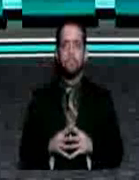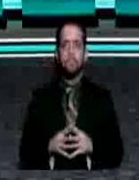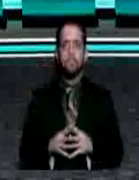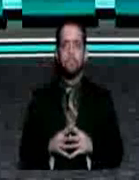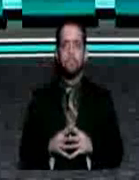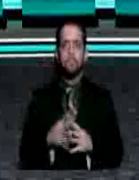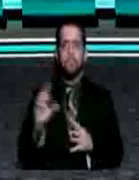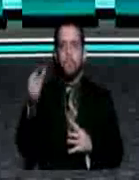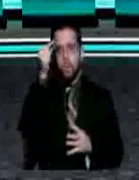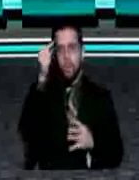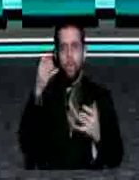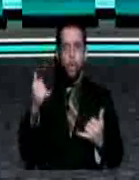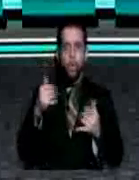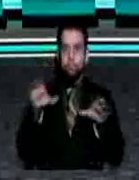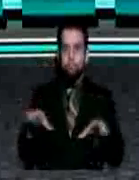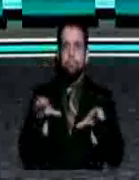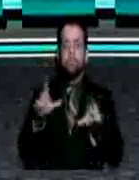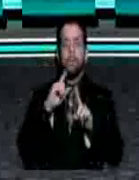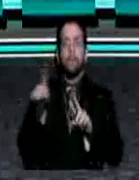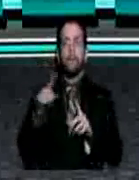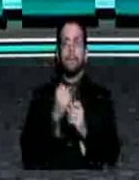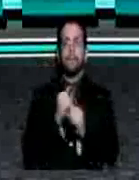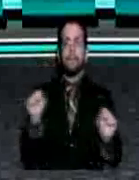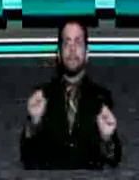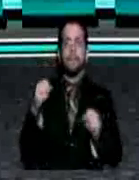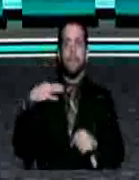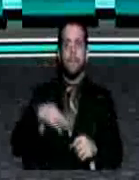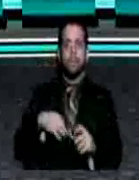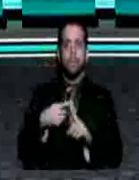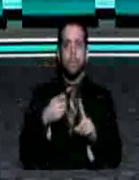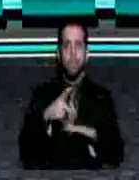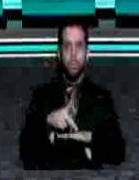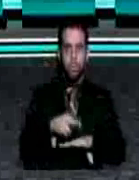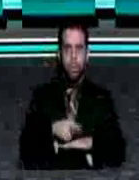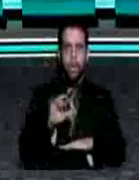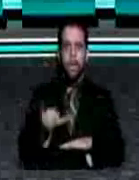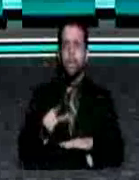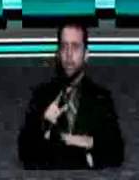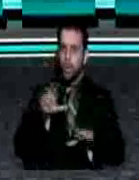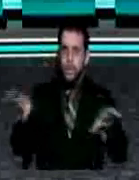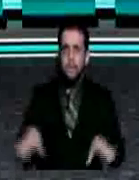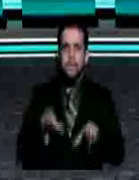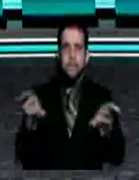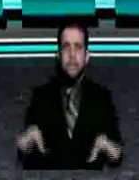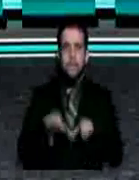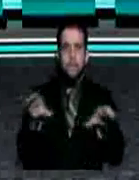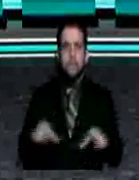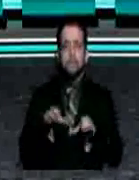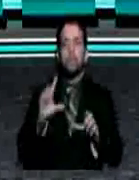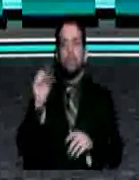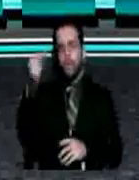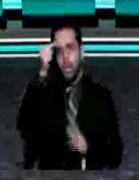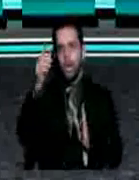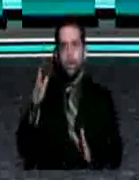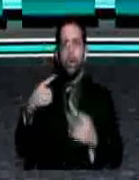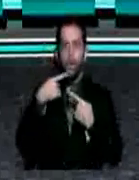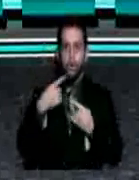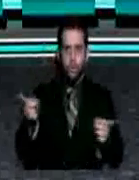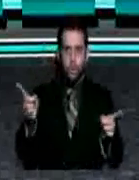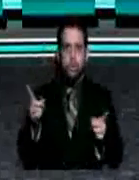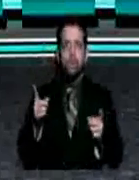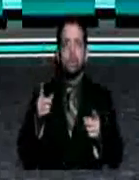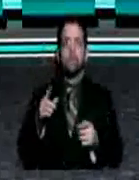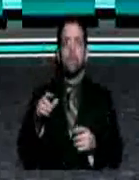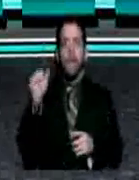La gestión gubernamental para rescatar la clasificación crediticia del país está a todo vapor, según el primer mandatario Alejandro García